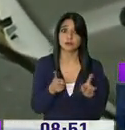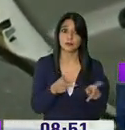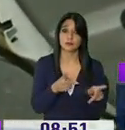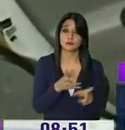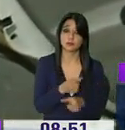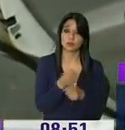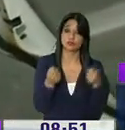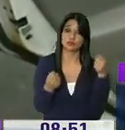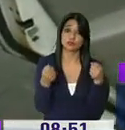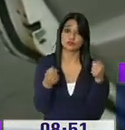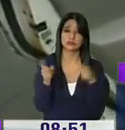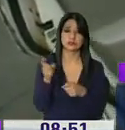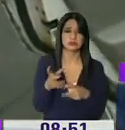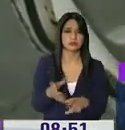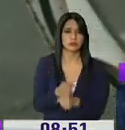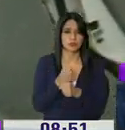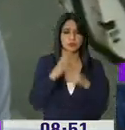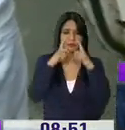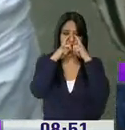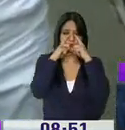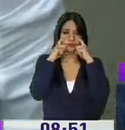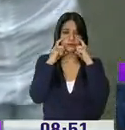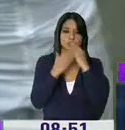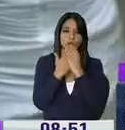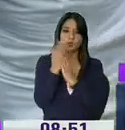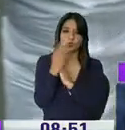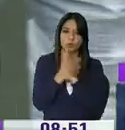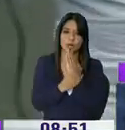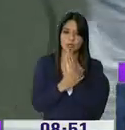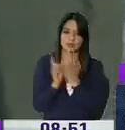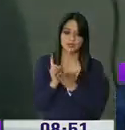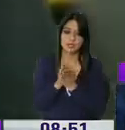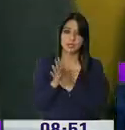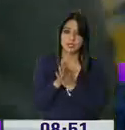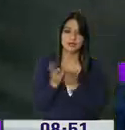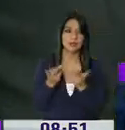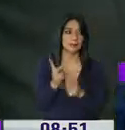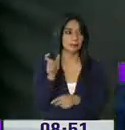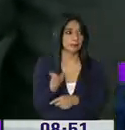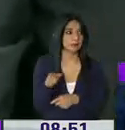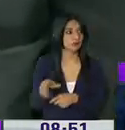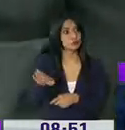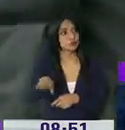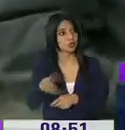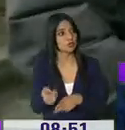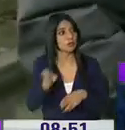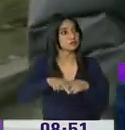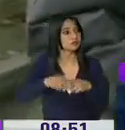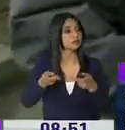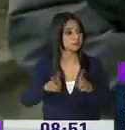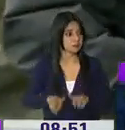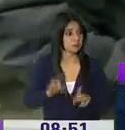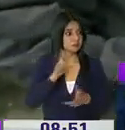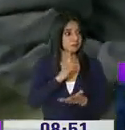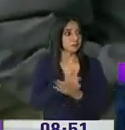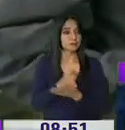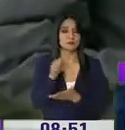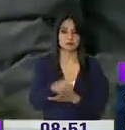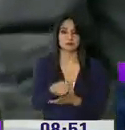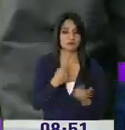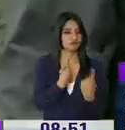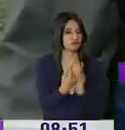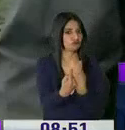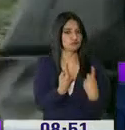de seguridad, que son la mascarilla, los guantes, tal vez su gel antiséptico. Así es, aquí tenemos que hacer causa